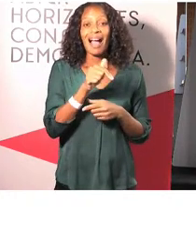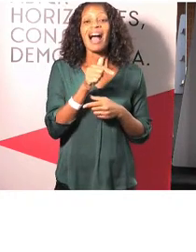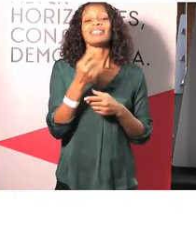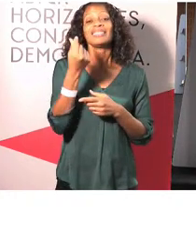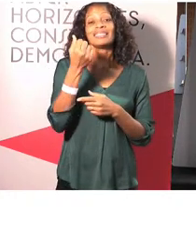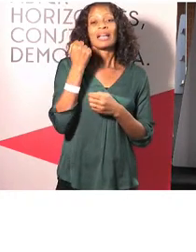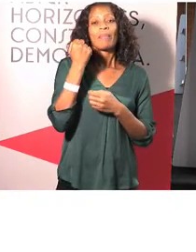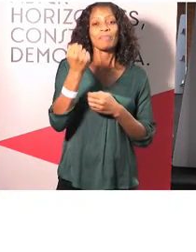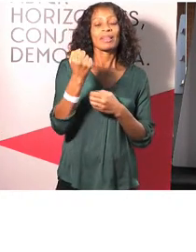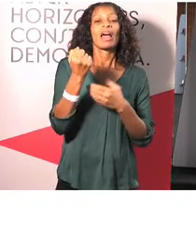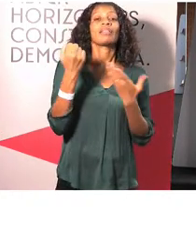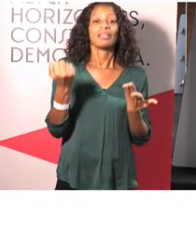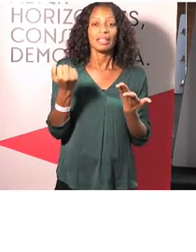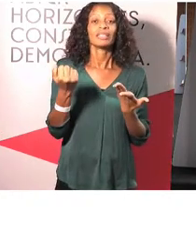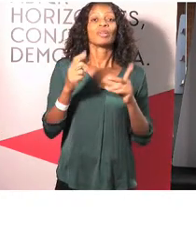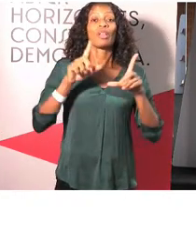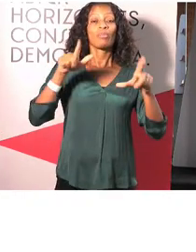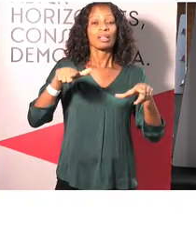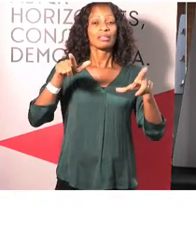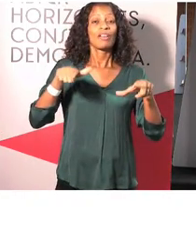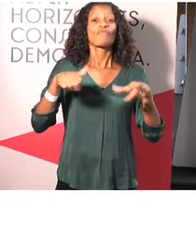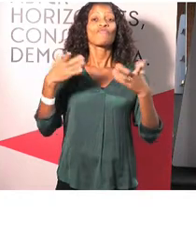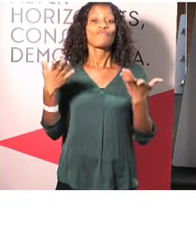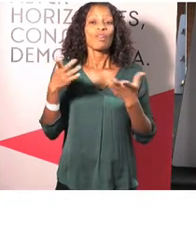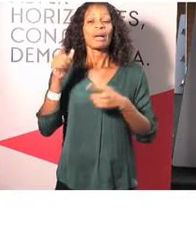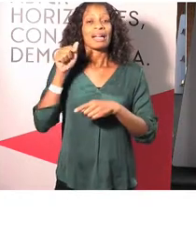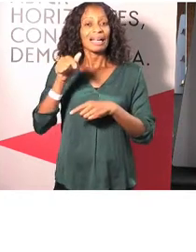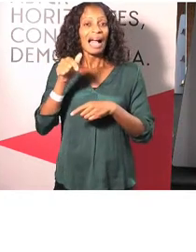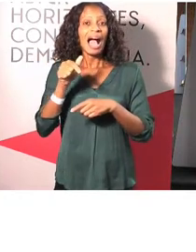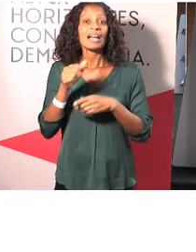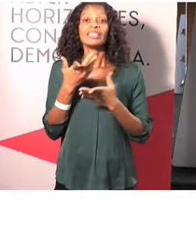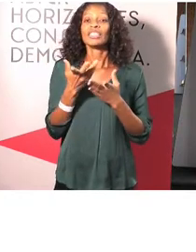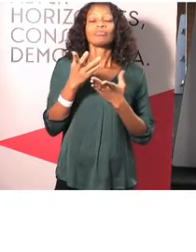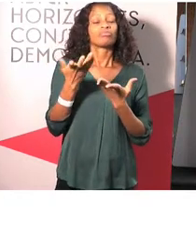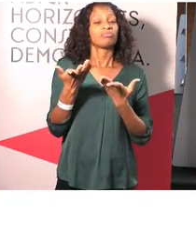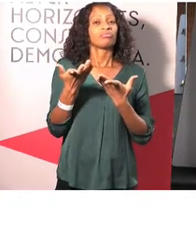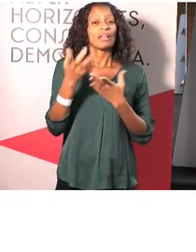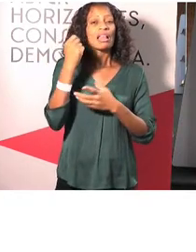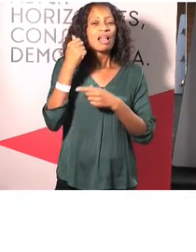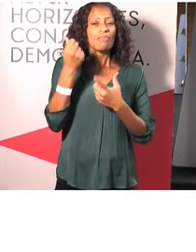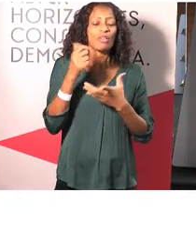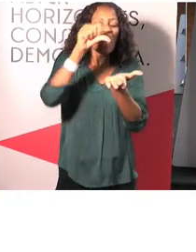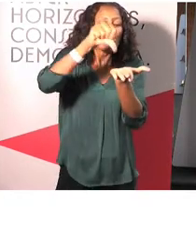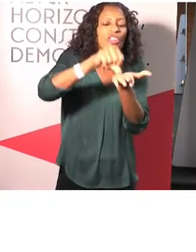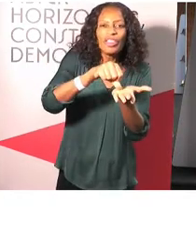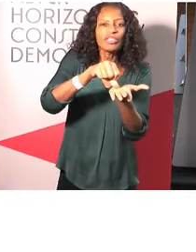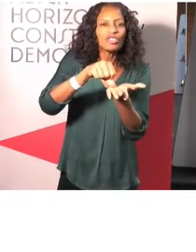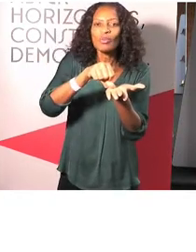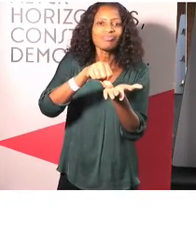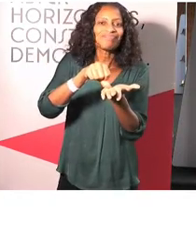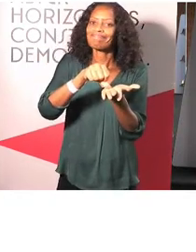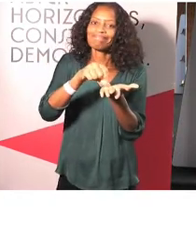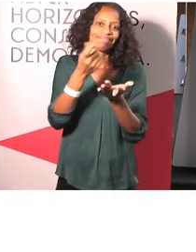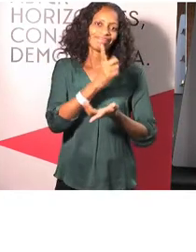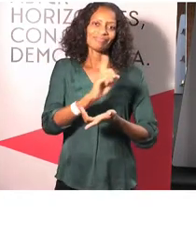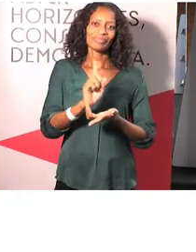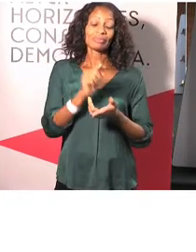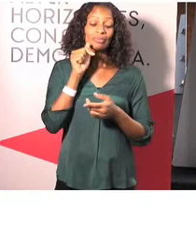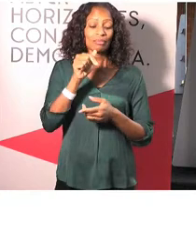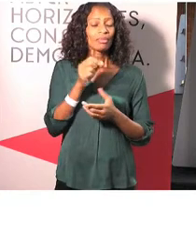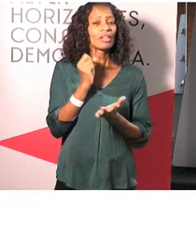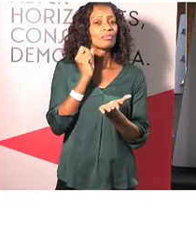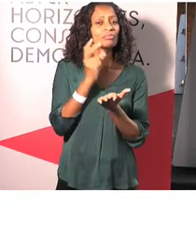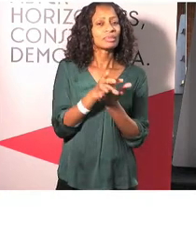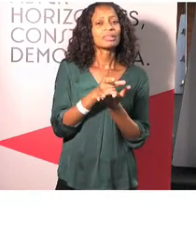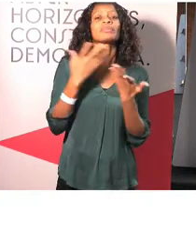la vida en el centro, el cooperativismo de plataforma sí que lo hace más, ¿no? En términos de el modelo por el que estamos apostando de transición de